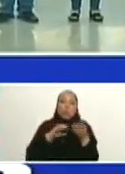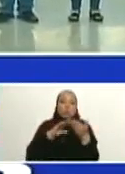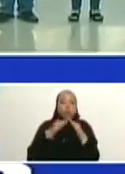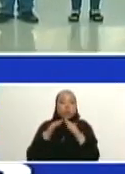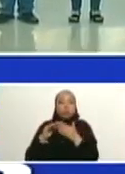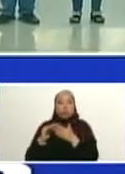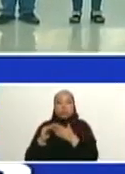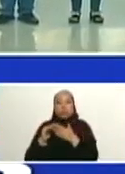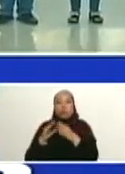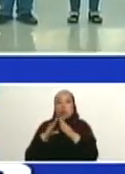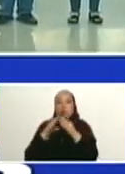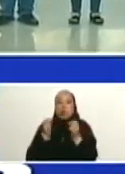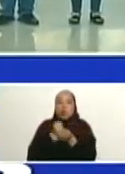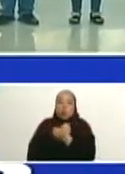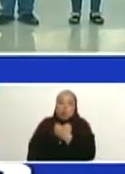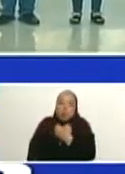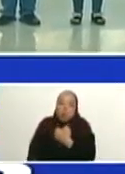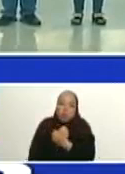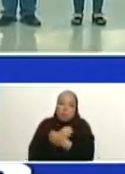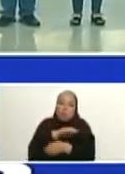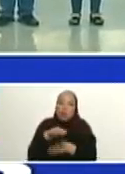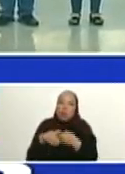Amaos los unos a los otros.